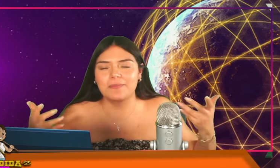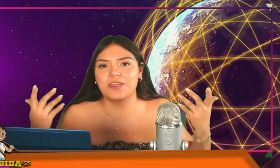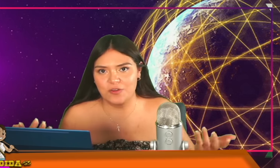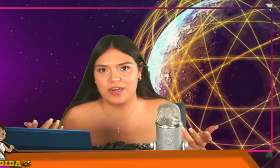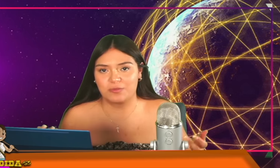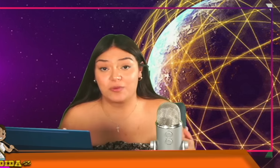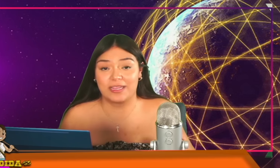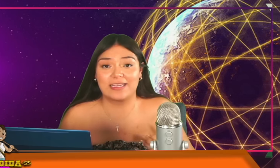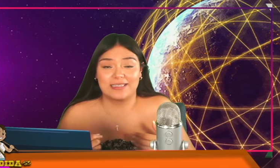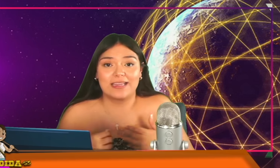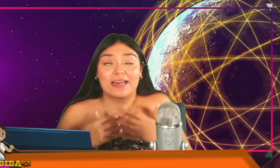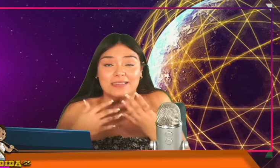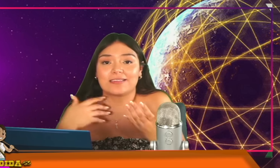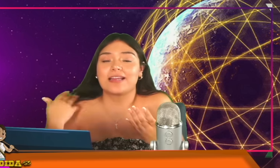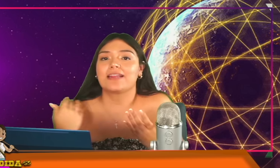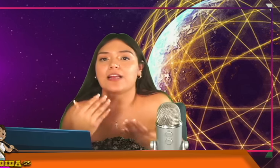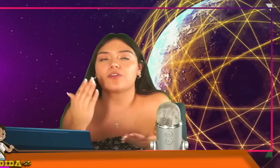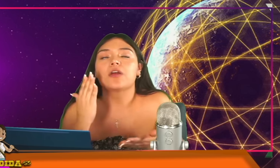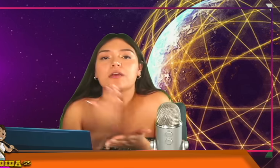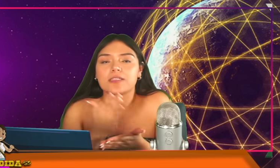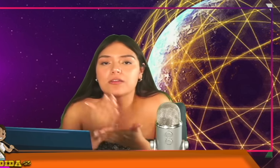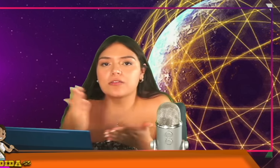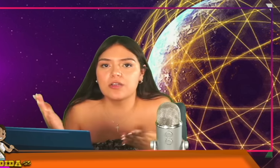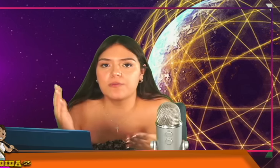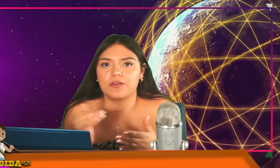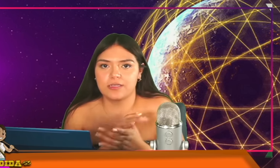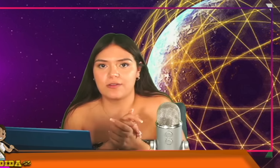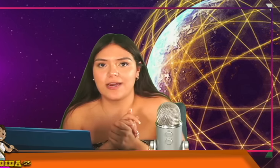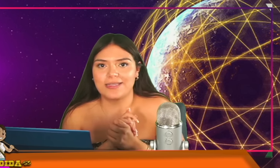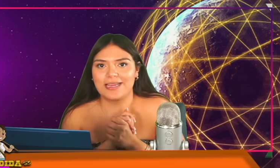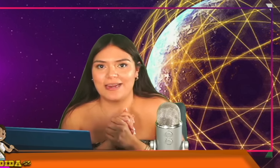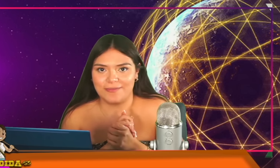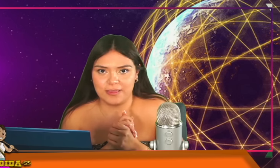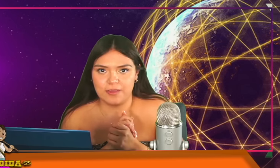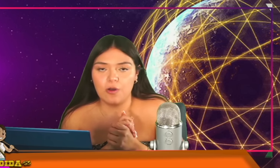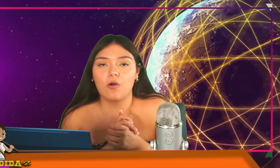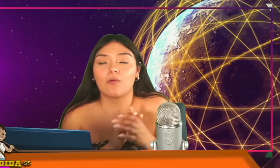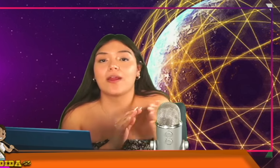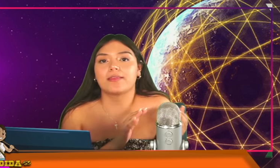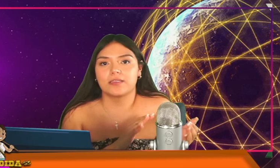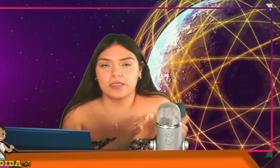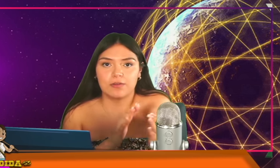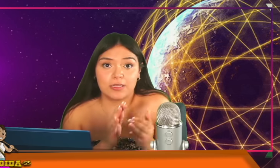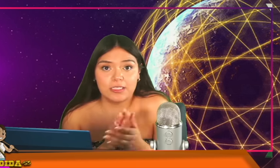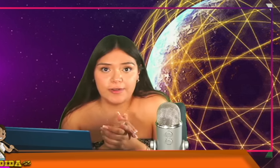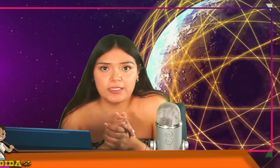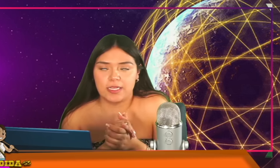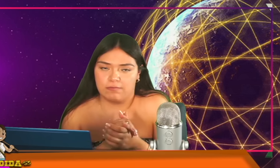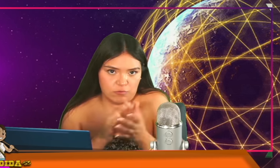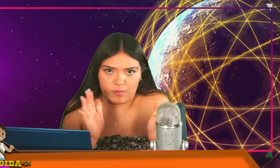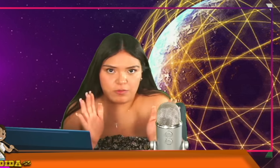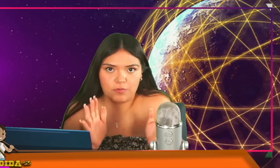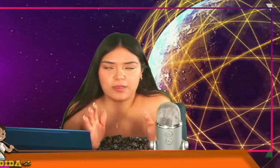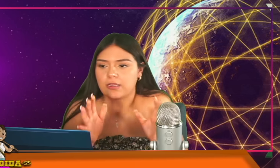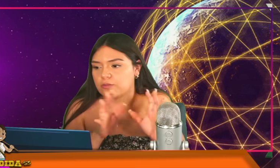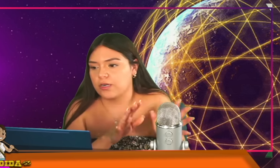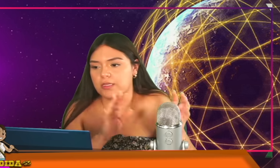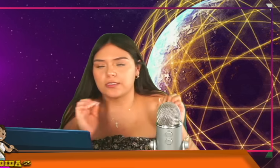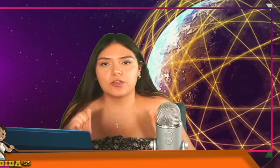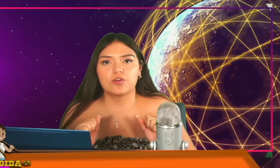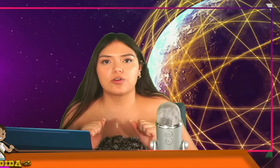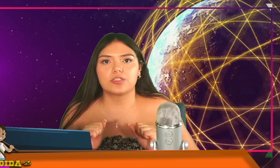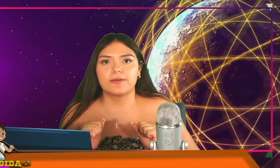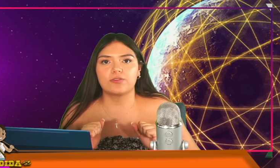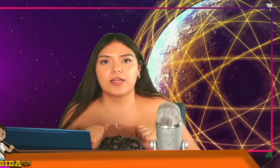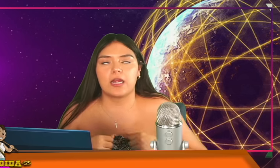100 millones, porque les estaré entregando 105 millones de dólares en efectivo o 45 en transferencia, tomando en cuenta que los